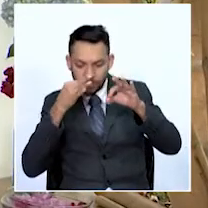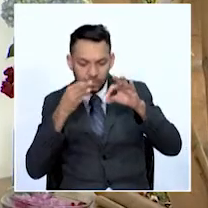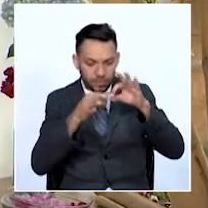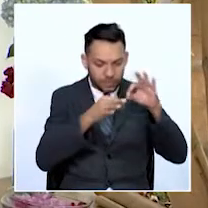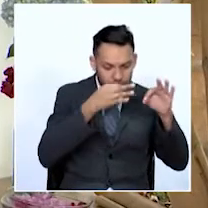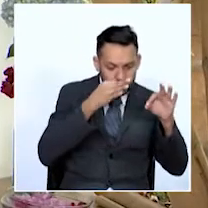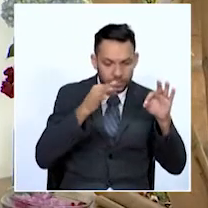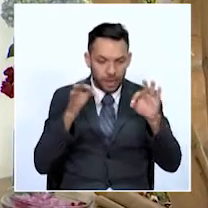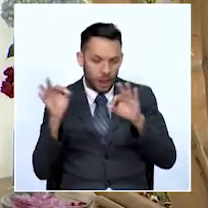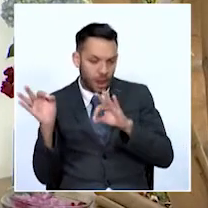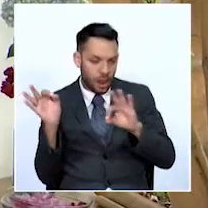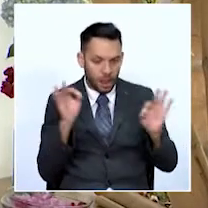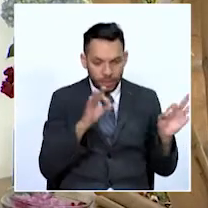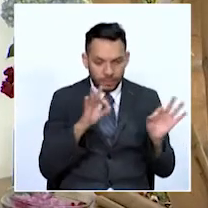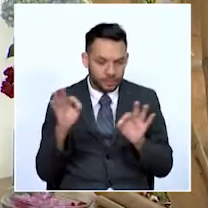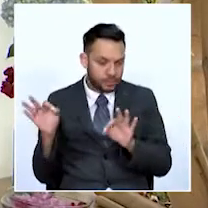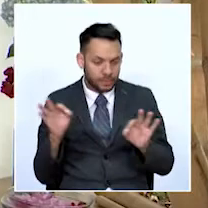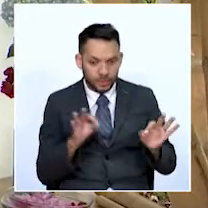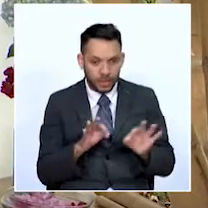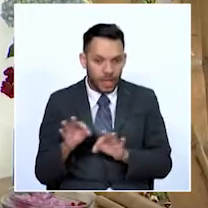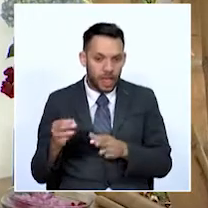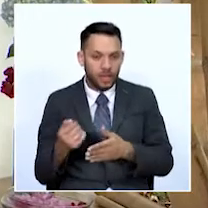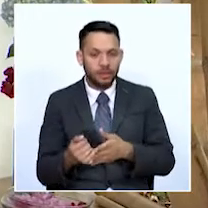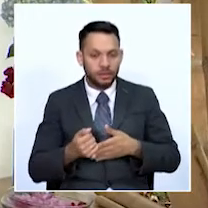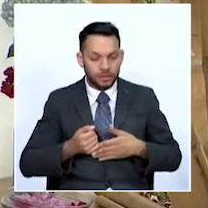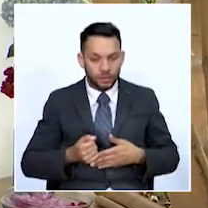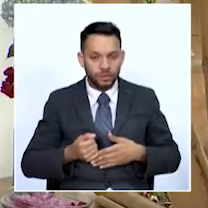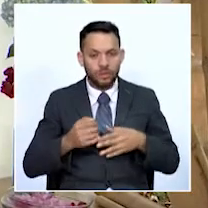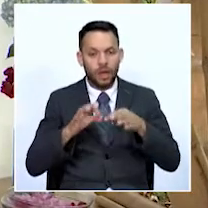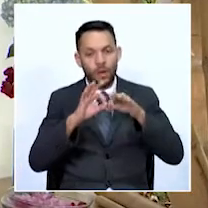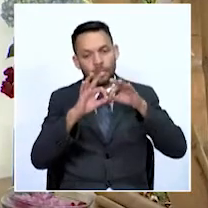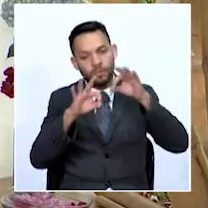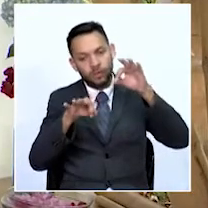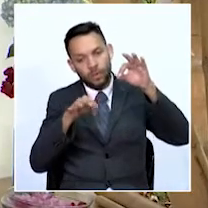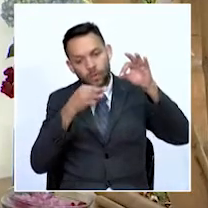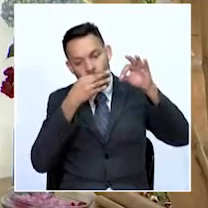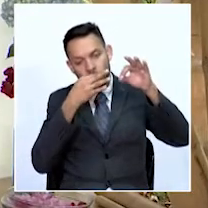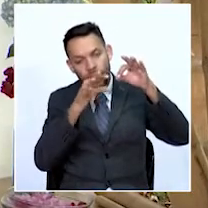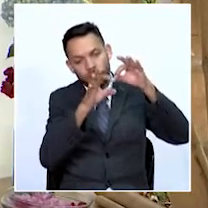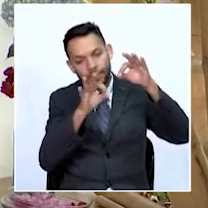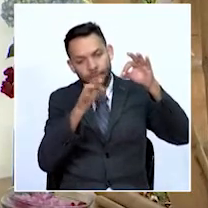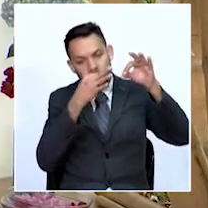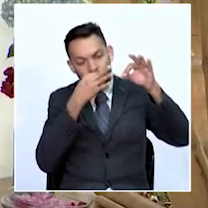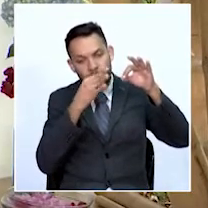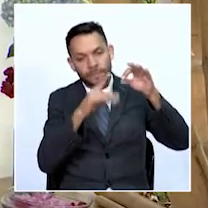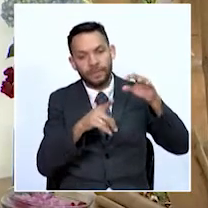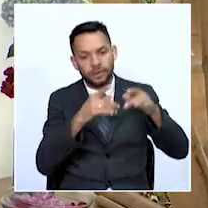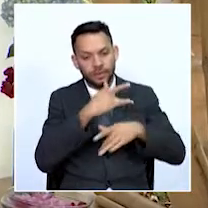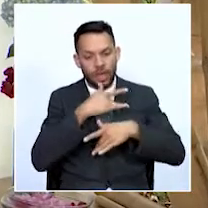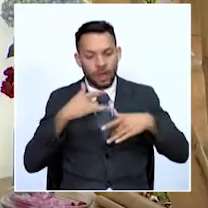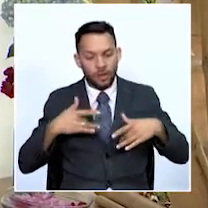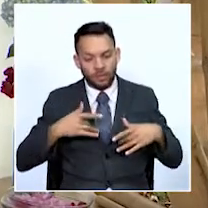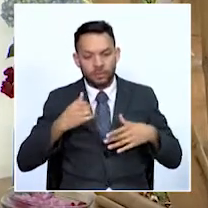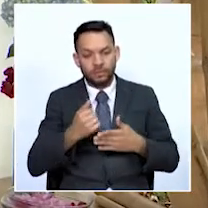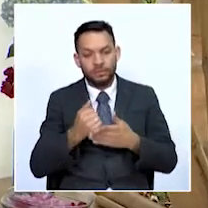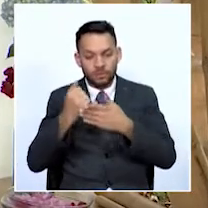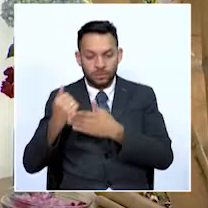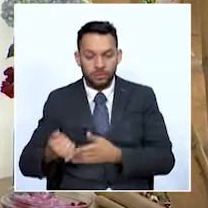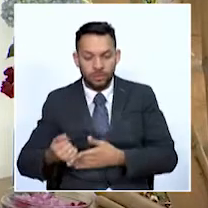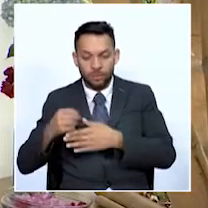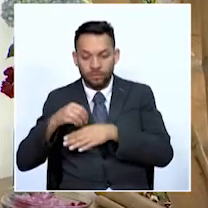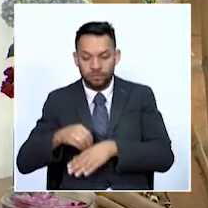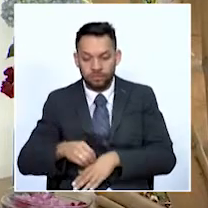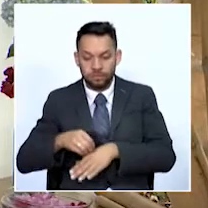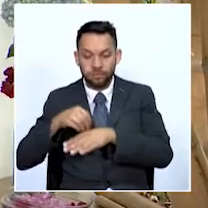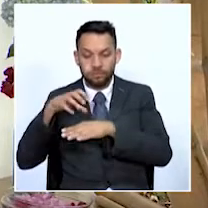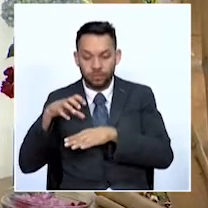a través del resveratrol de la uva Isabela, la pequeña, procesos inflamatorios. La vamos a